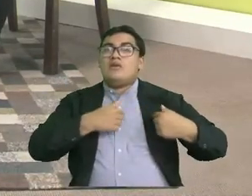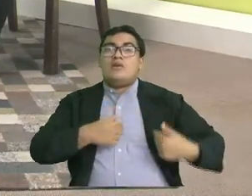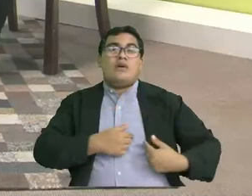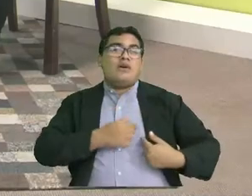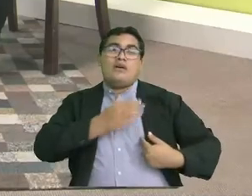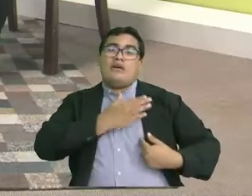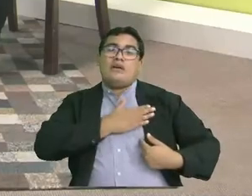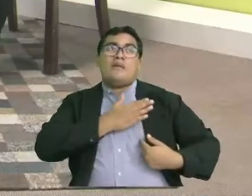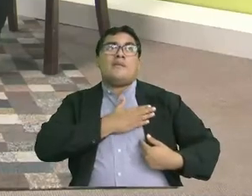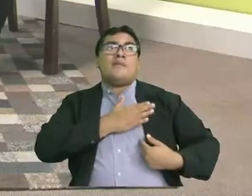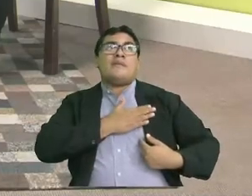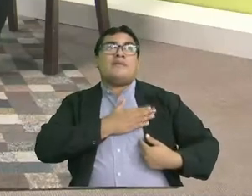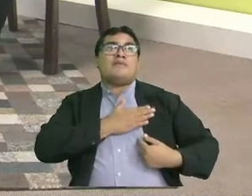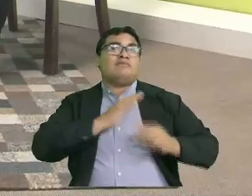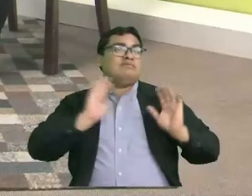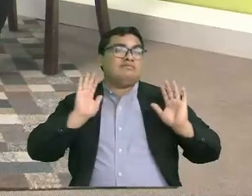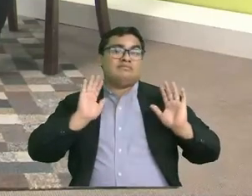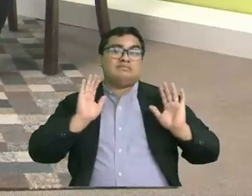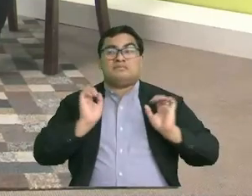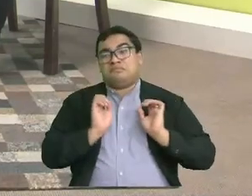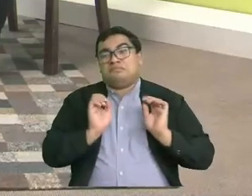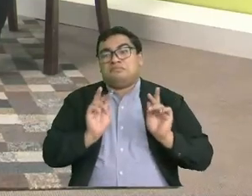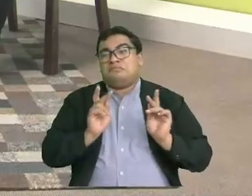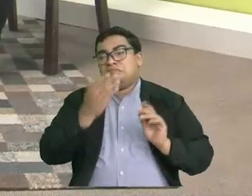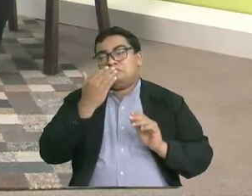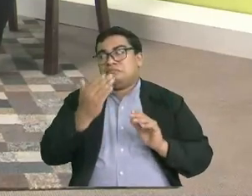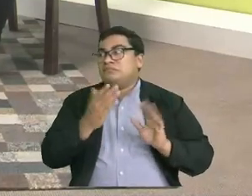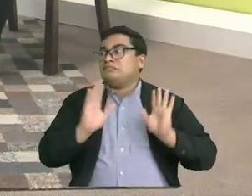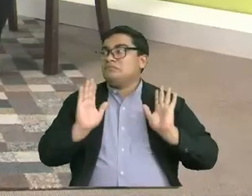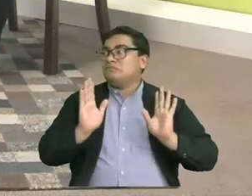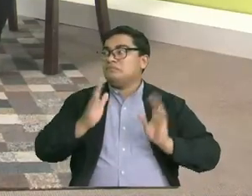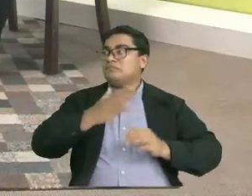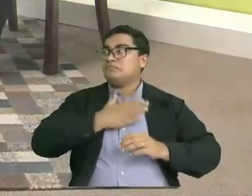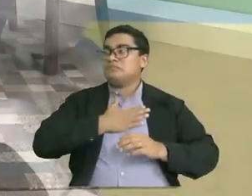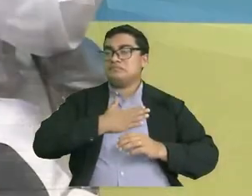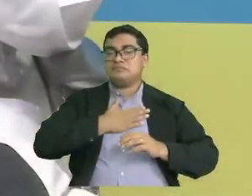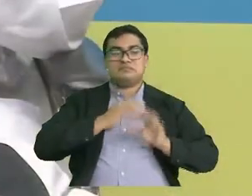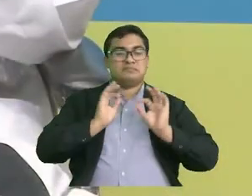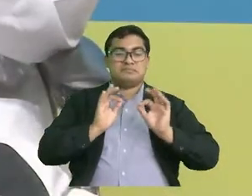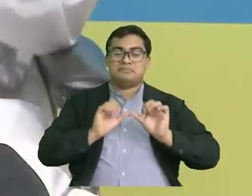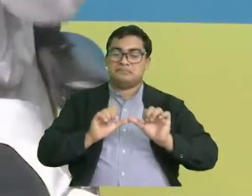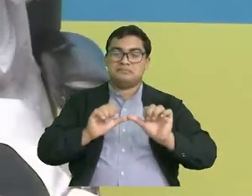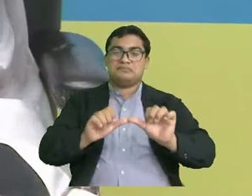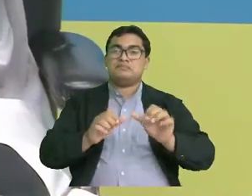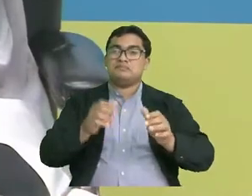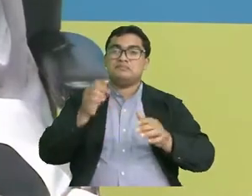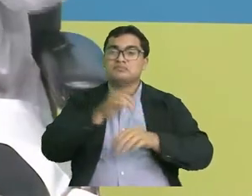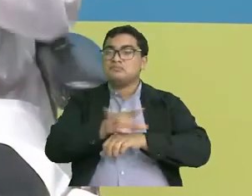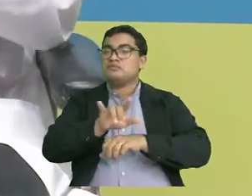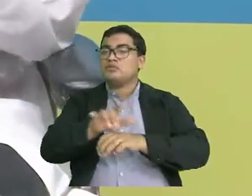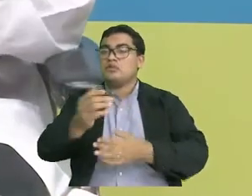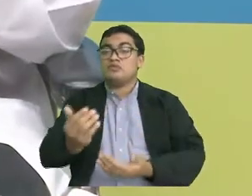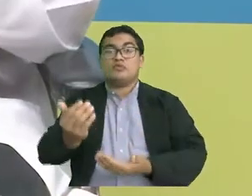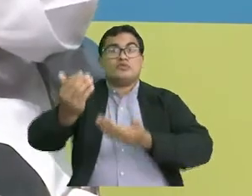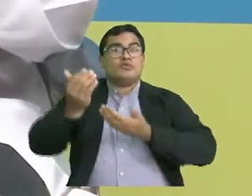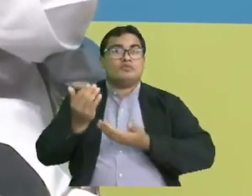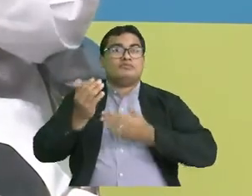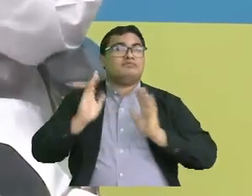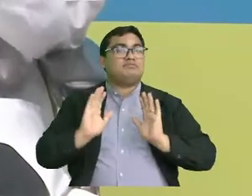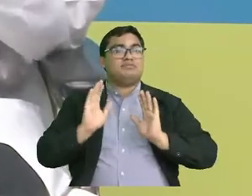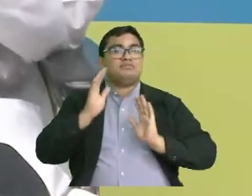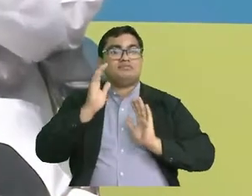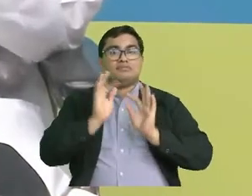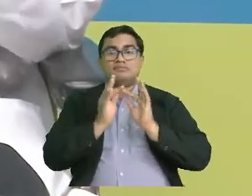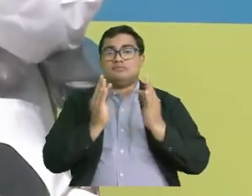alguien y ya está, dice, bueno, ni modo, pues esto me tocó, voy de viaje, vamos a adoptar un niño y ahí nos vamos a crear la